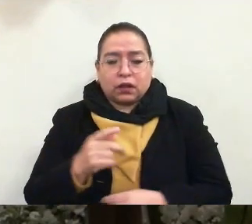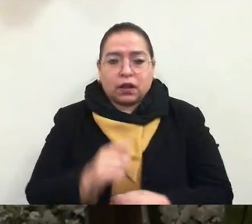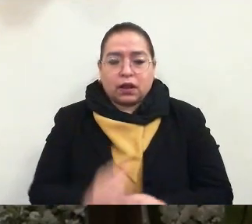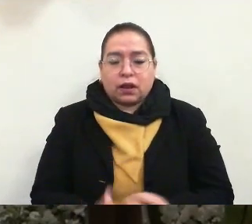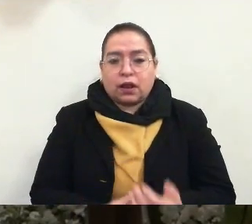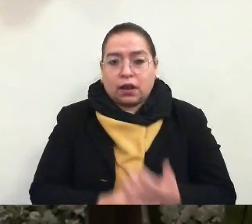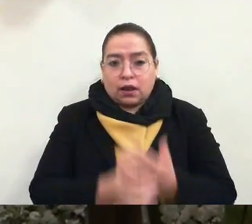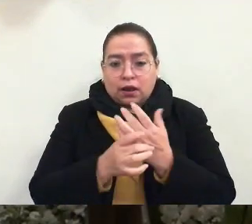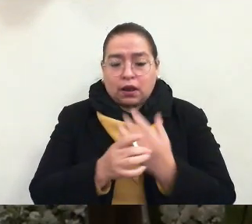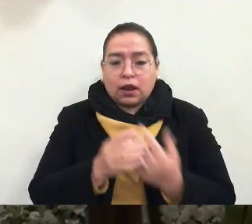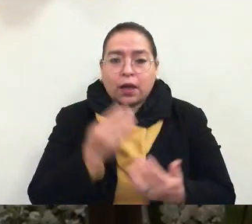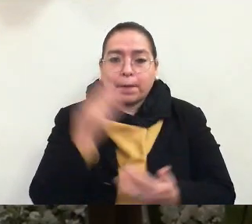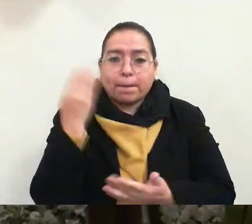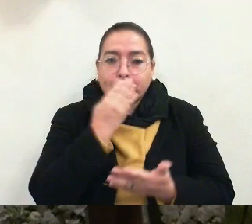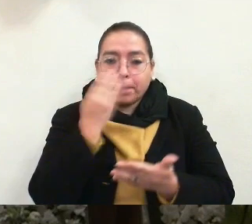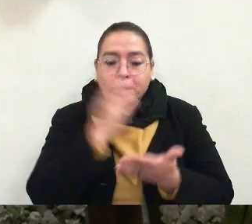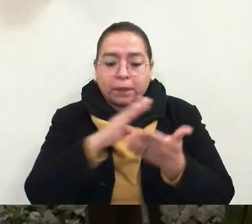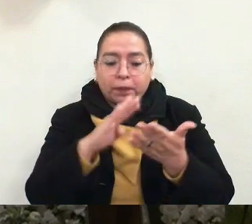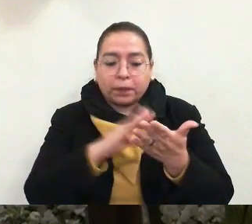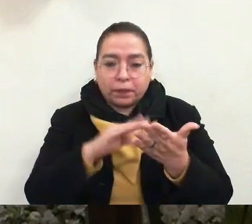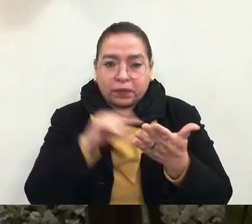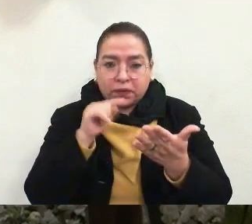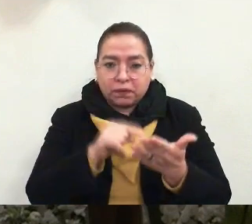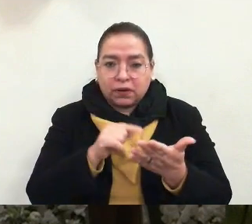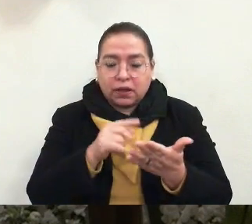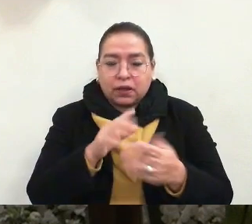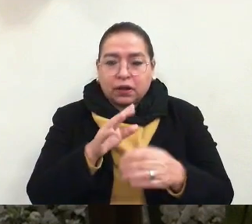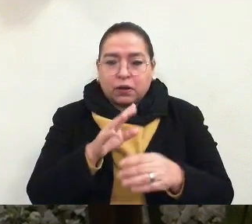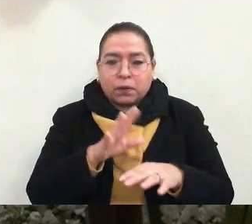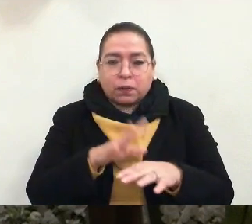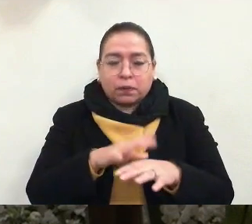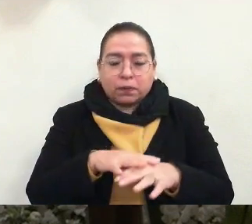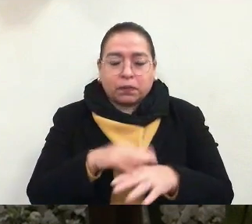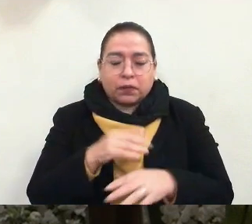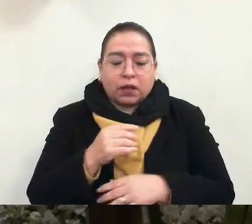que tiene la palabra de Dios